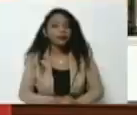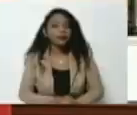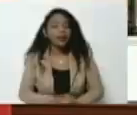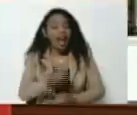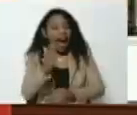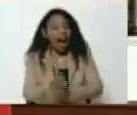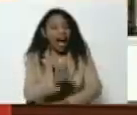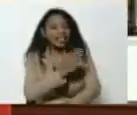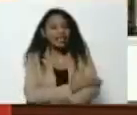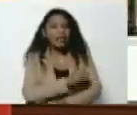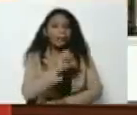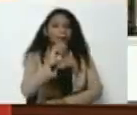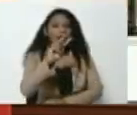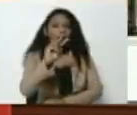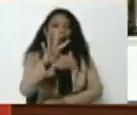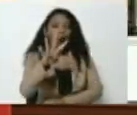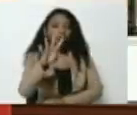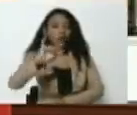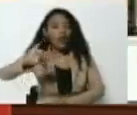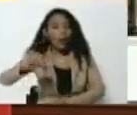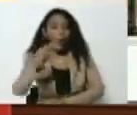antes del 24 de junio